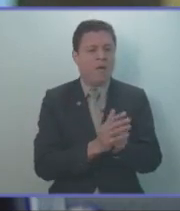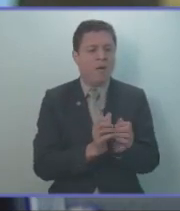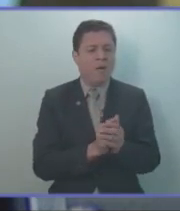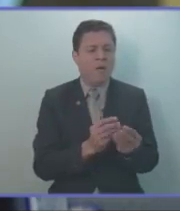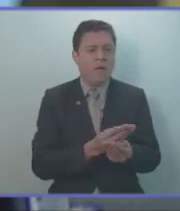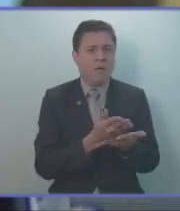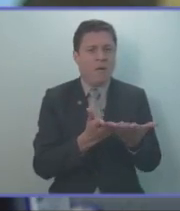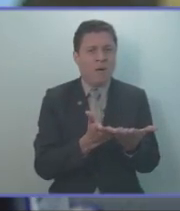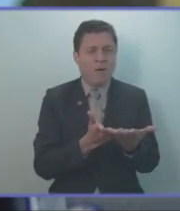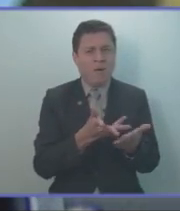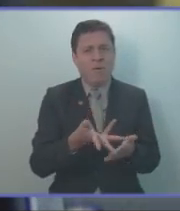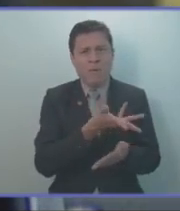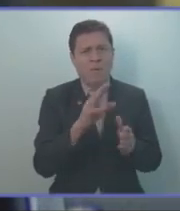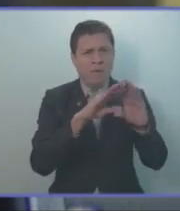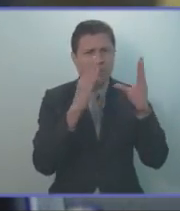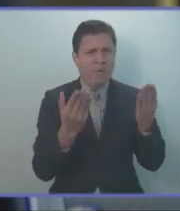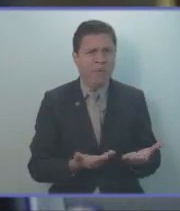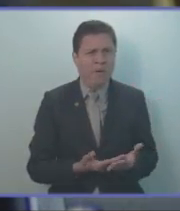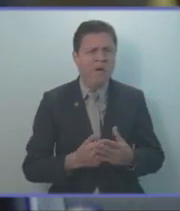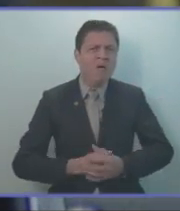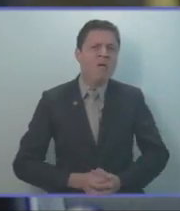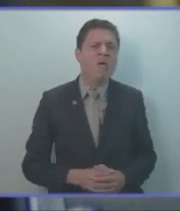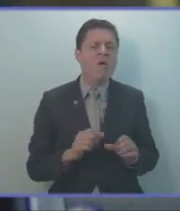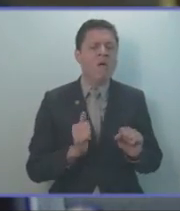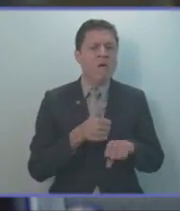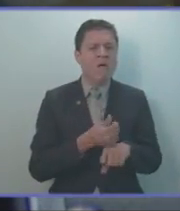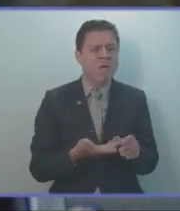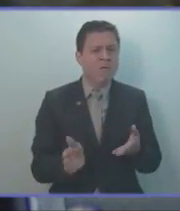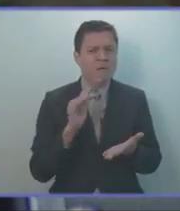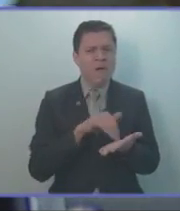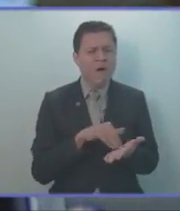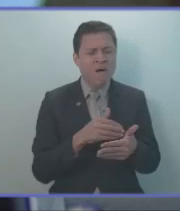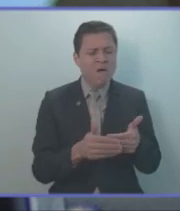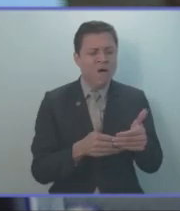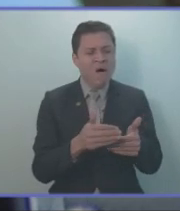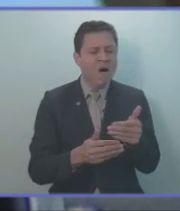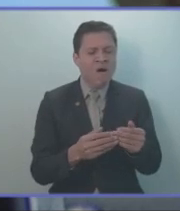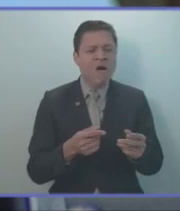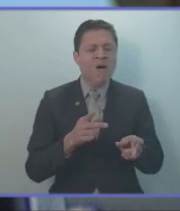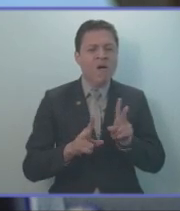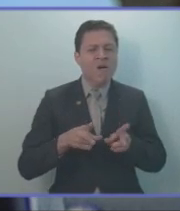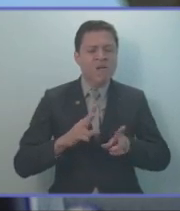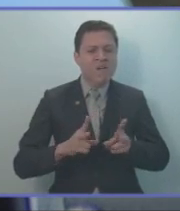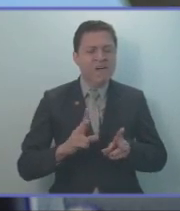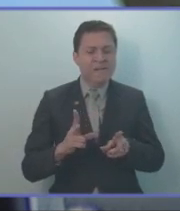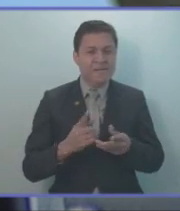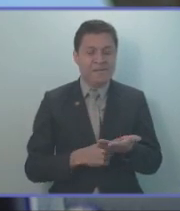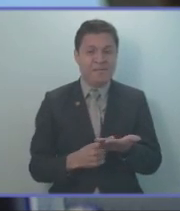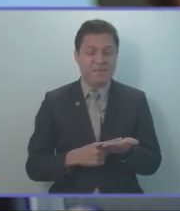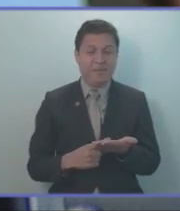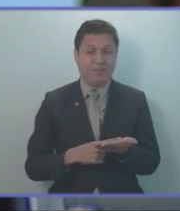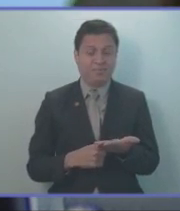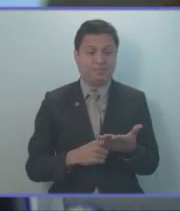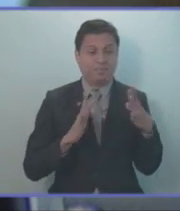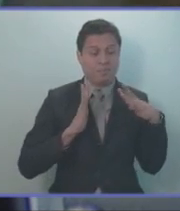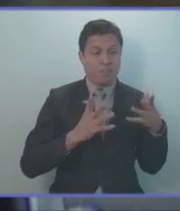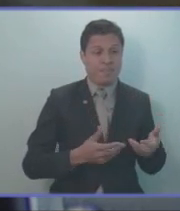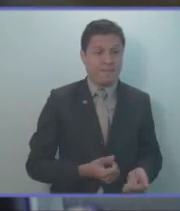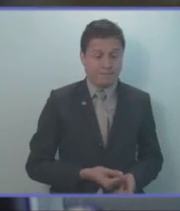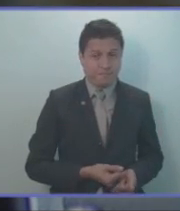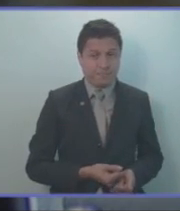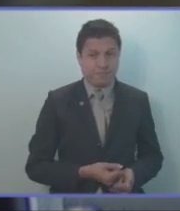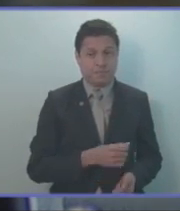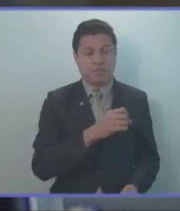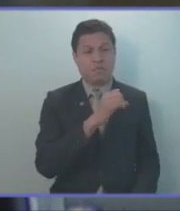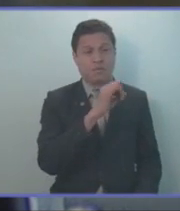crisis humanitaria y al restablecimiento del proceso de diálogo y negociación entre el gobierno del Estado